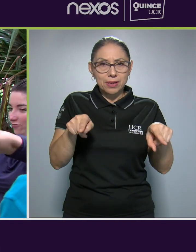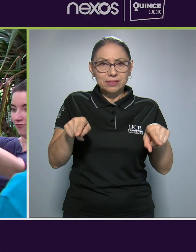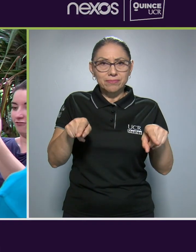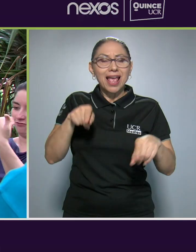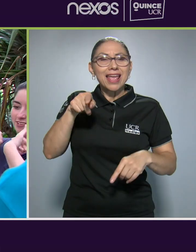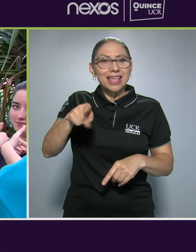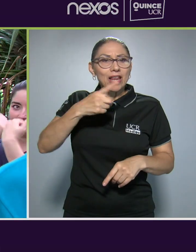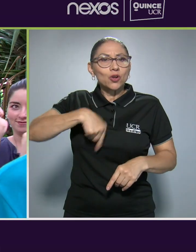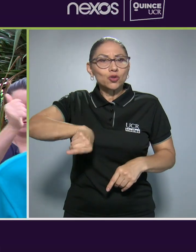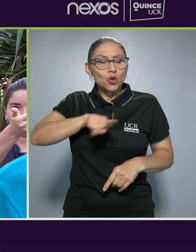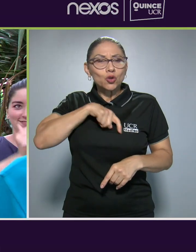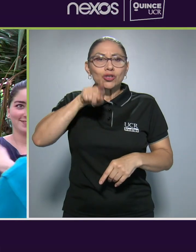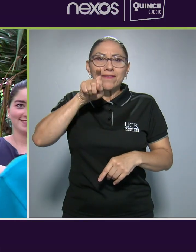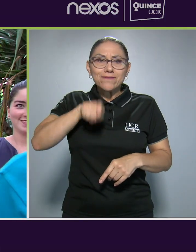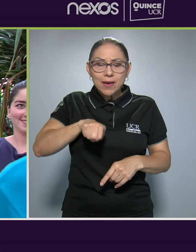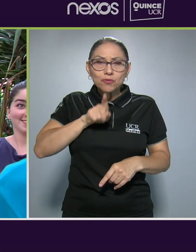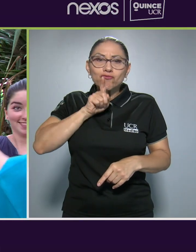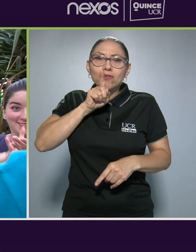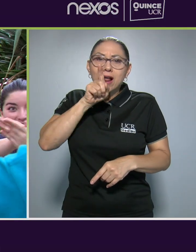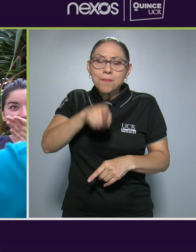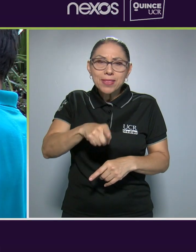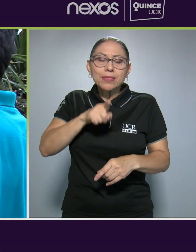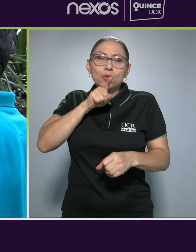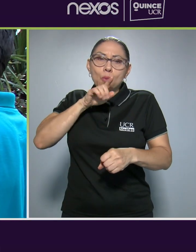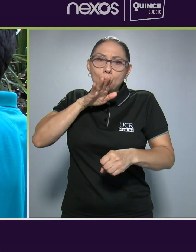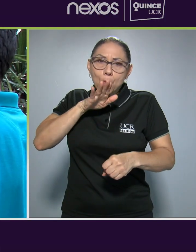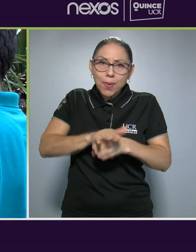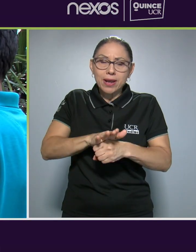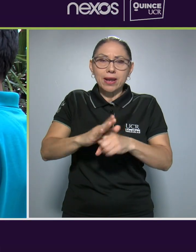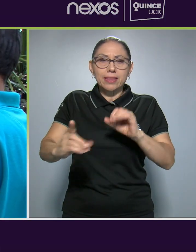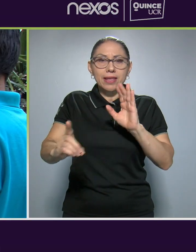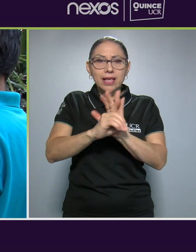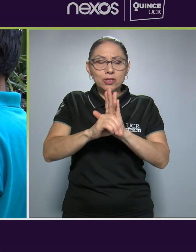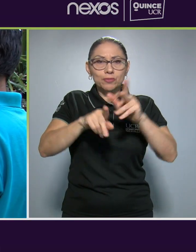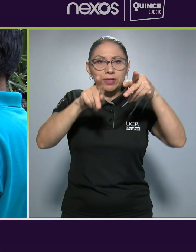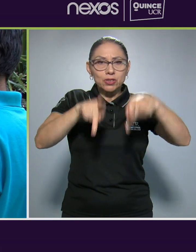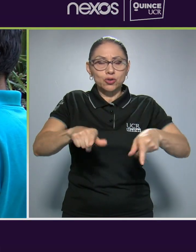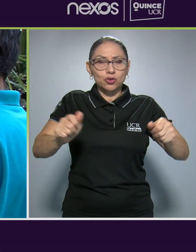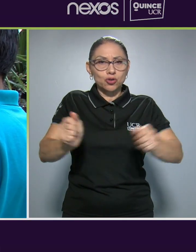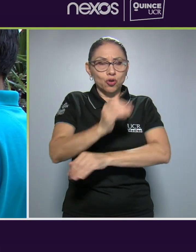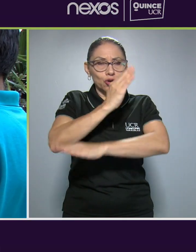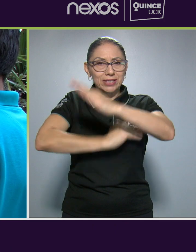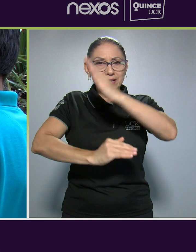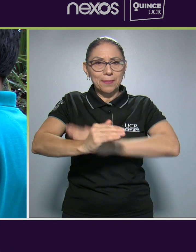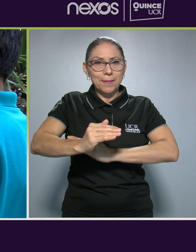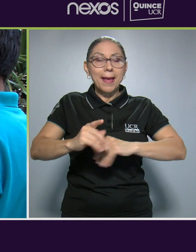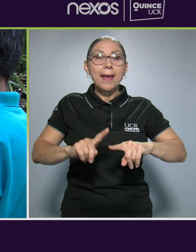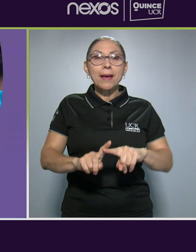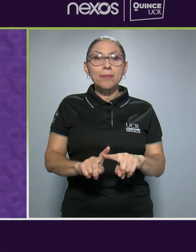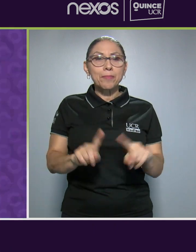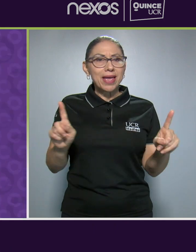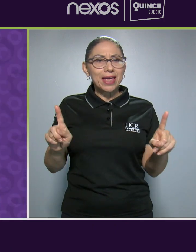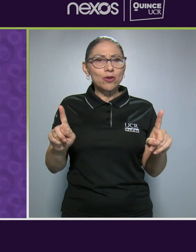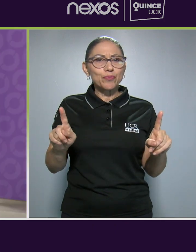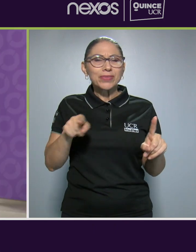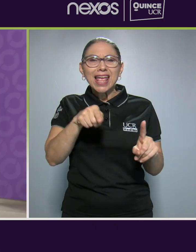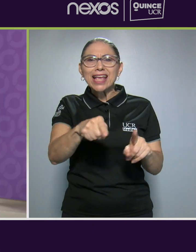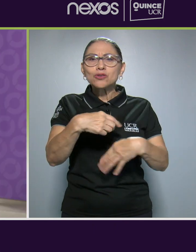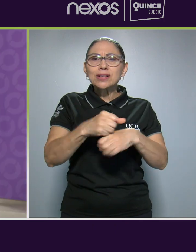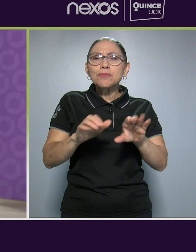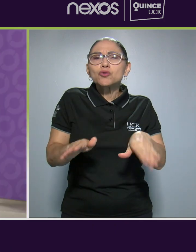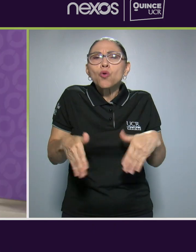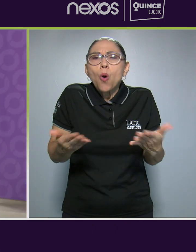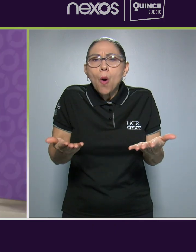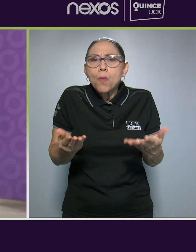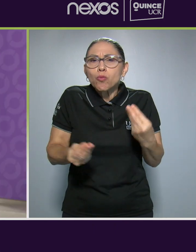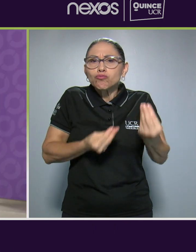que dar al cumplimiento de los derechos en favor de las personas en situación de discapacidad, Fernanda. Pero, ¿cómo lo hacemos? Bueno,